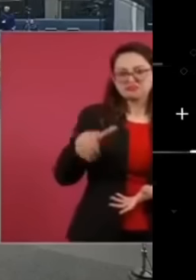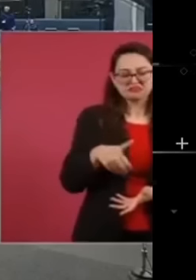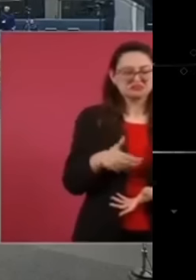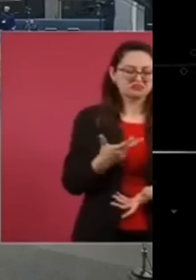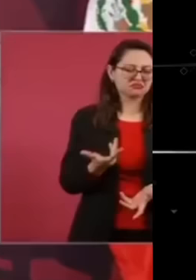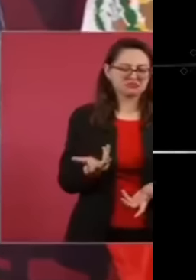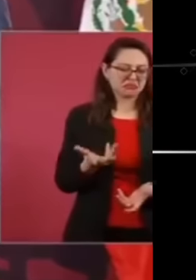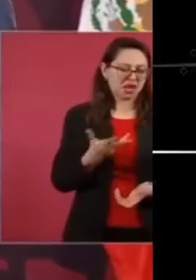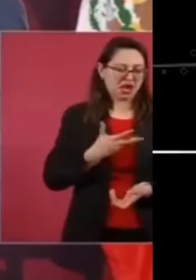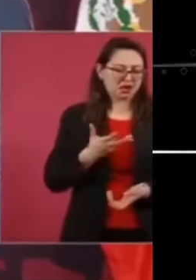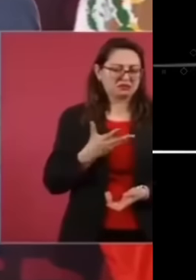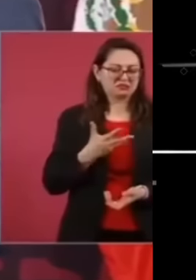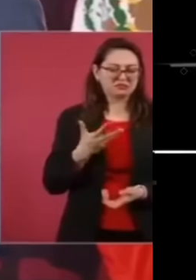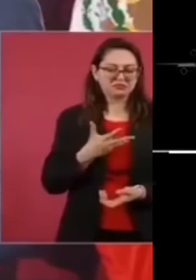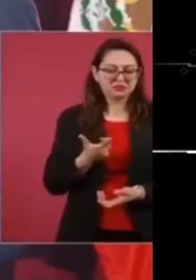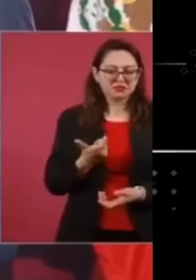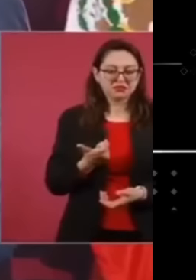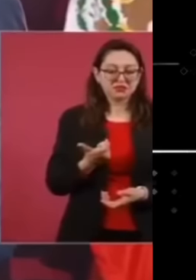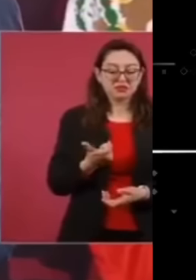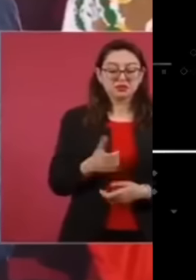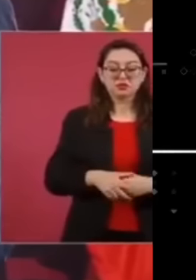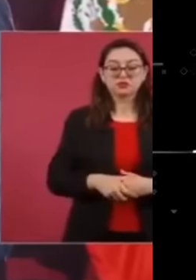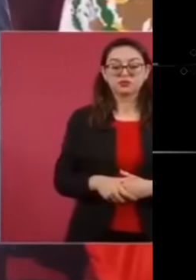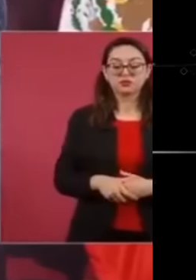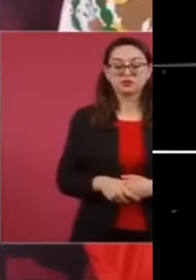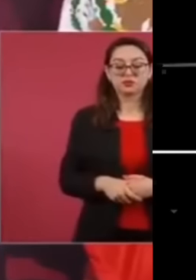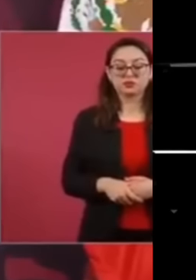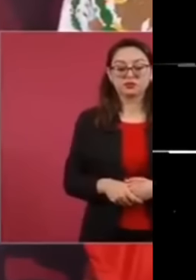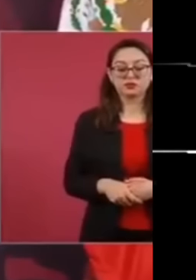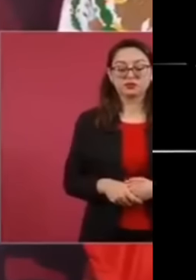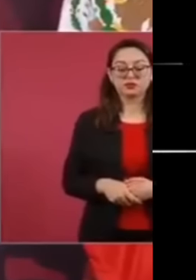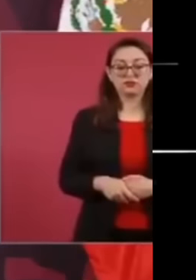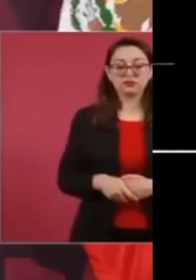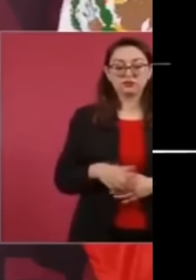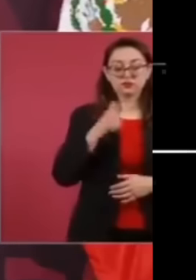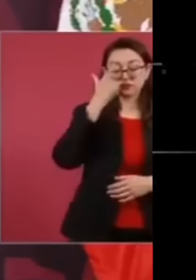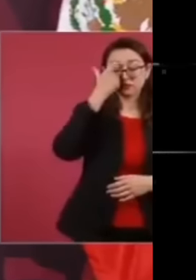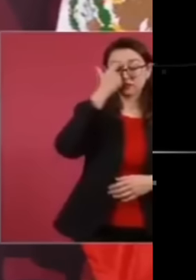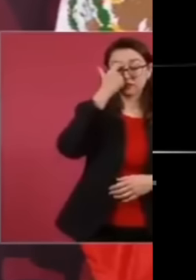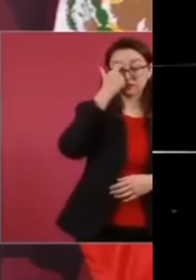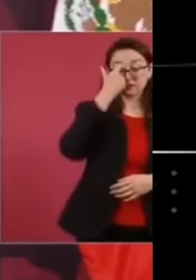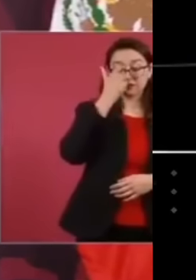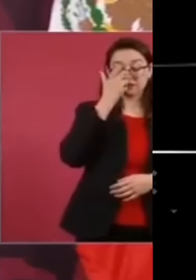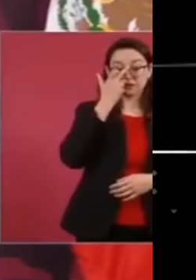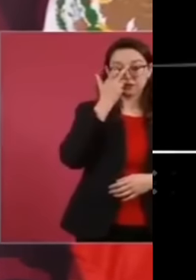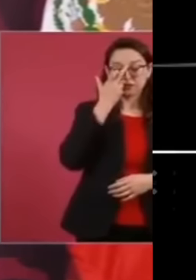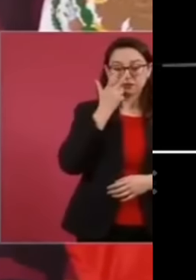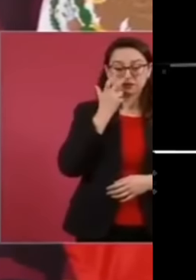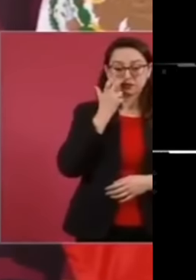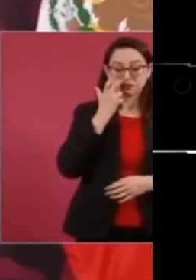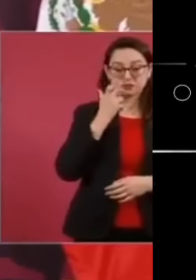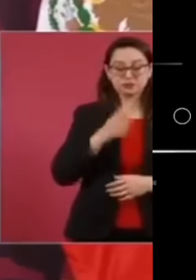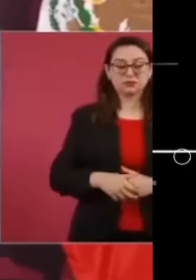a ahorrar cuando se